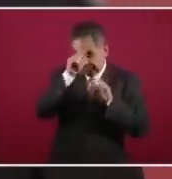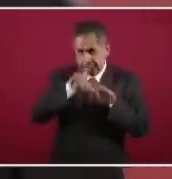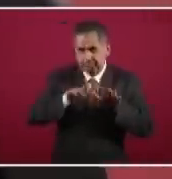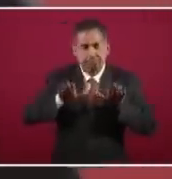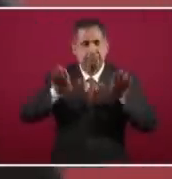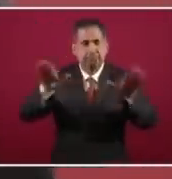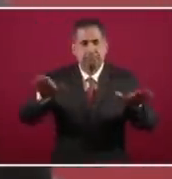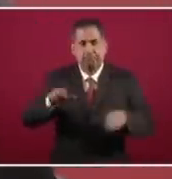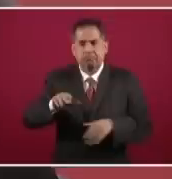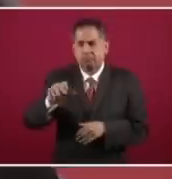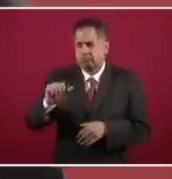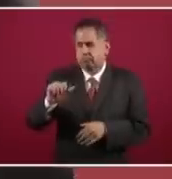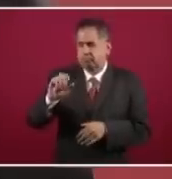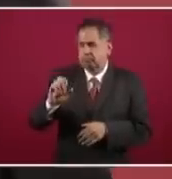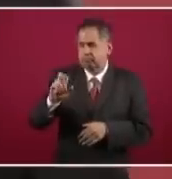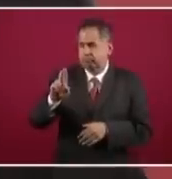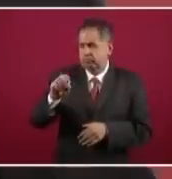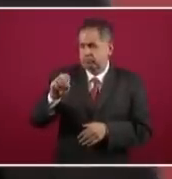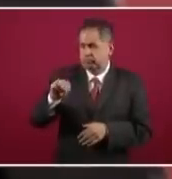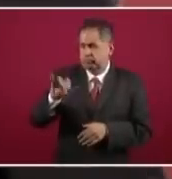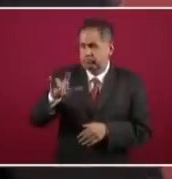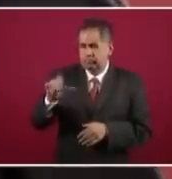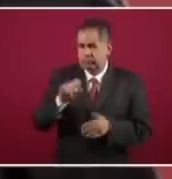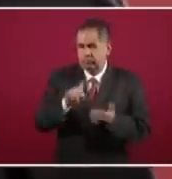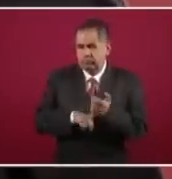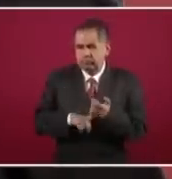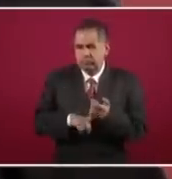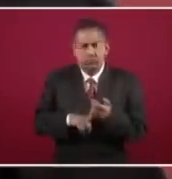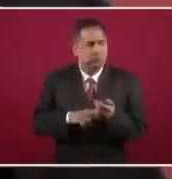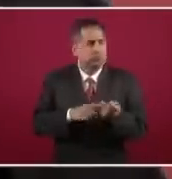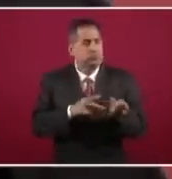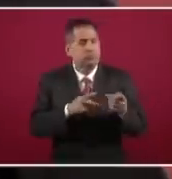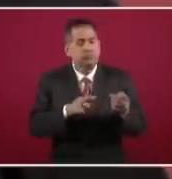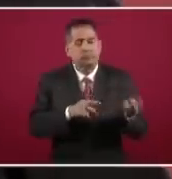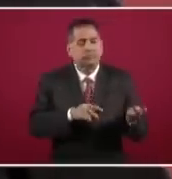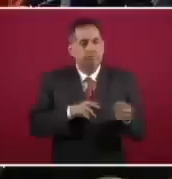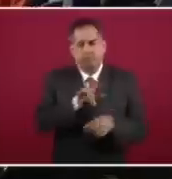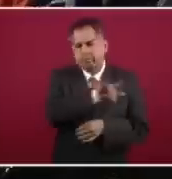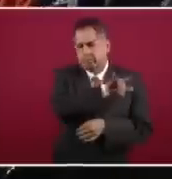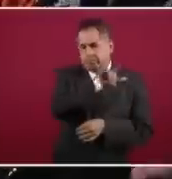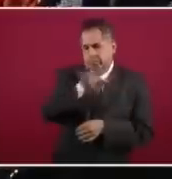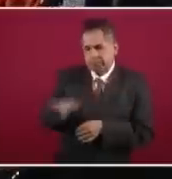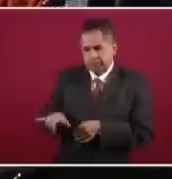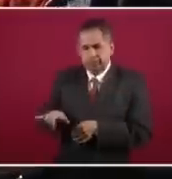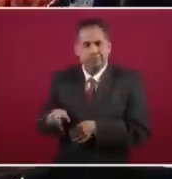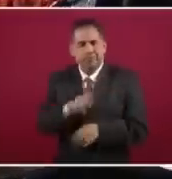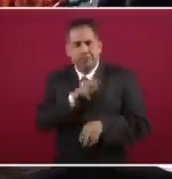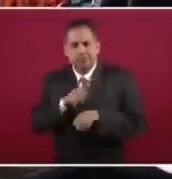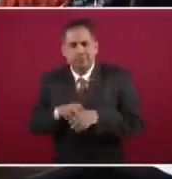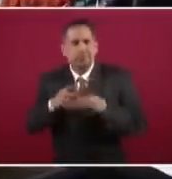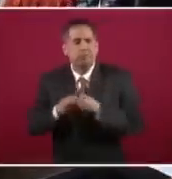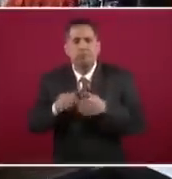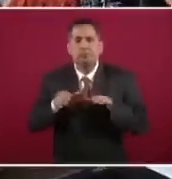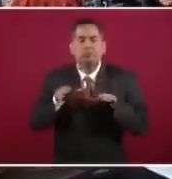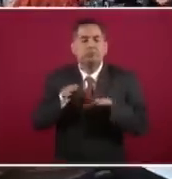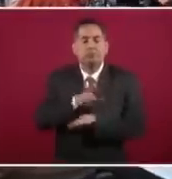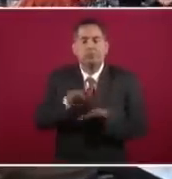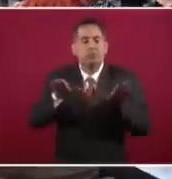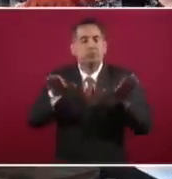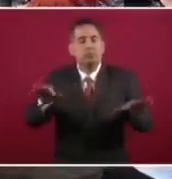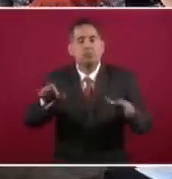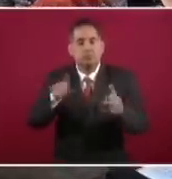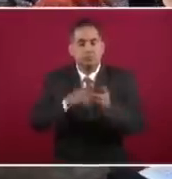que habló en un vuelo en el que me trasladé sobre lo del aeropuerto